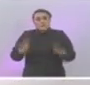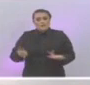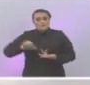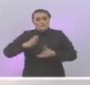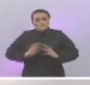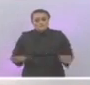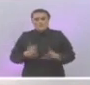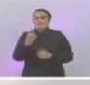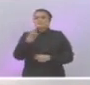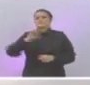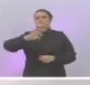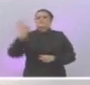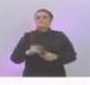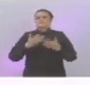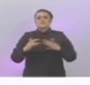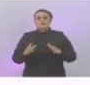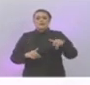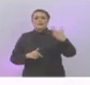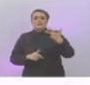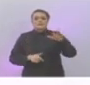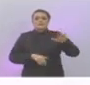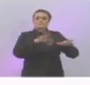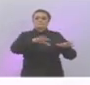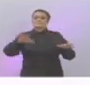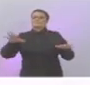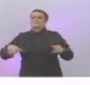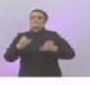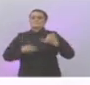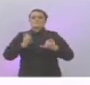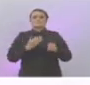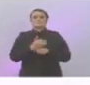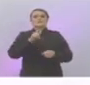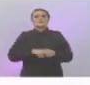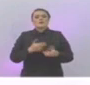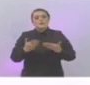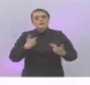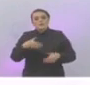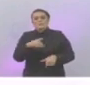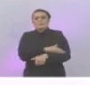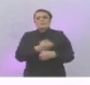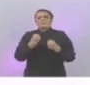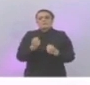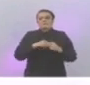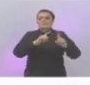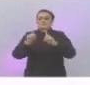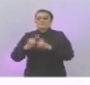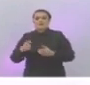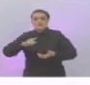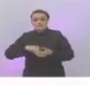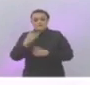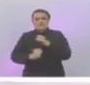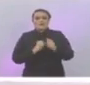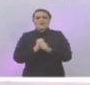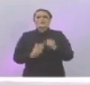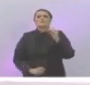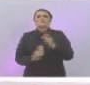implementando al 100% de los 13 distritos judiciales del Estado. Para fortalecer su infraestructura, este año